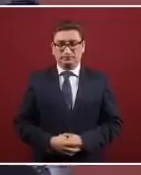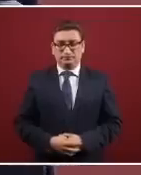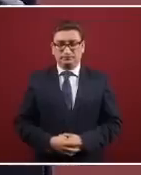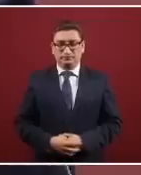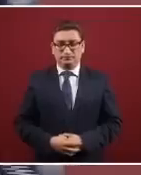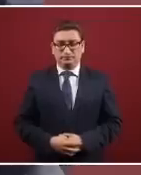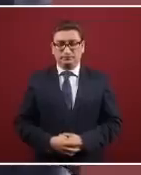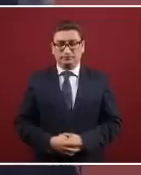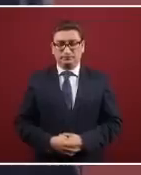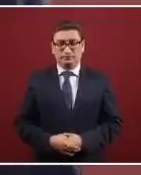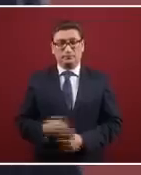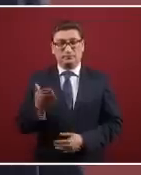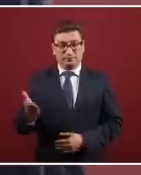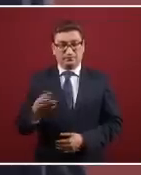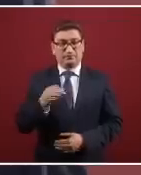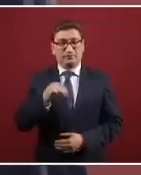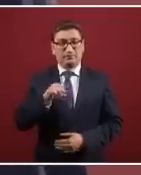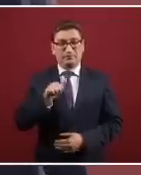¿Qué hacía Madero?